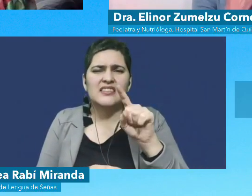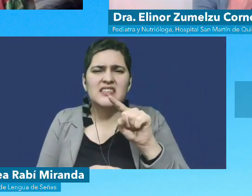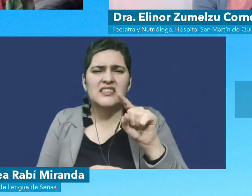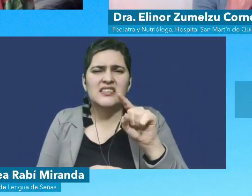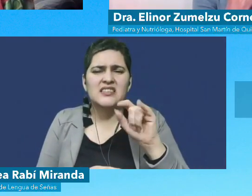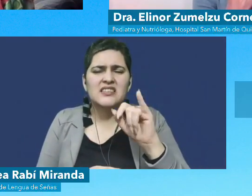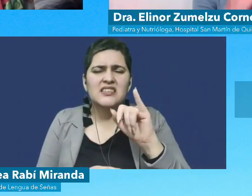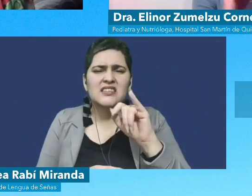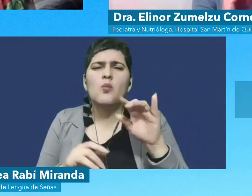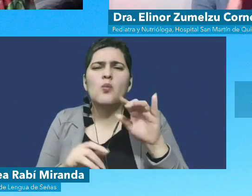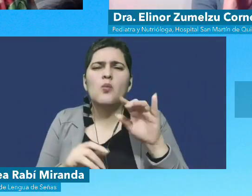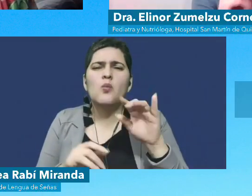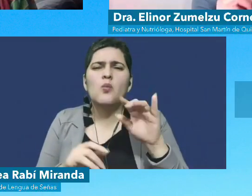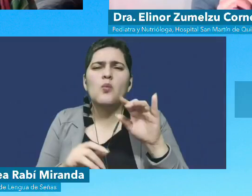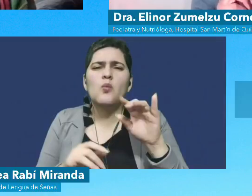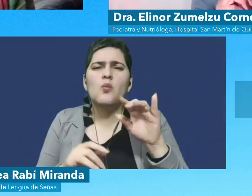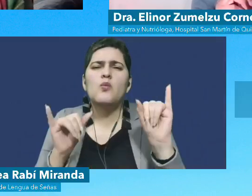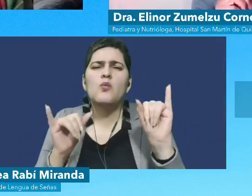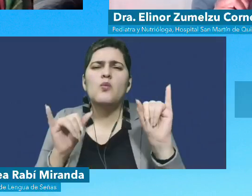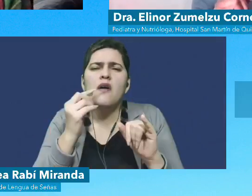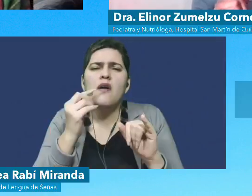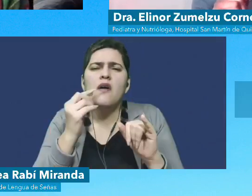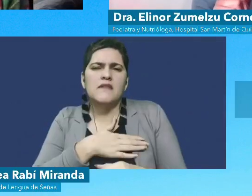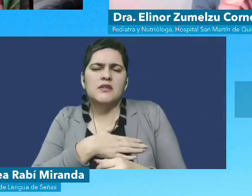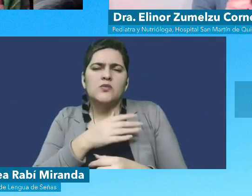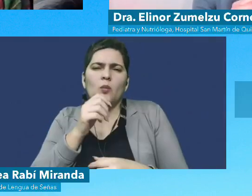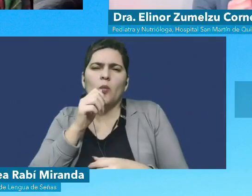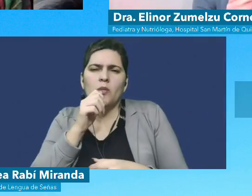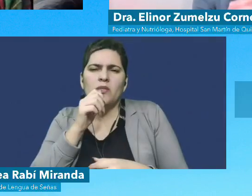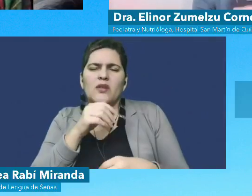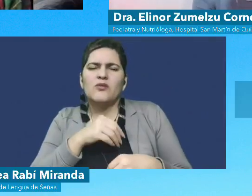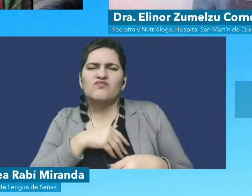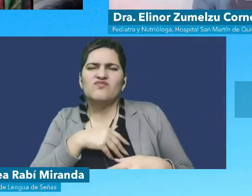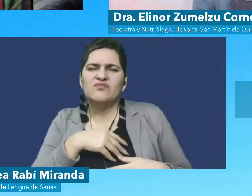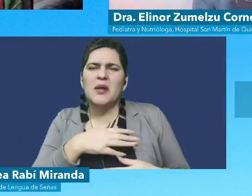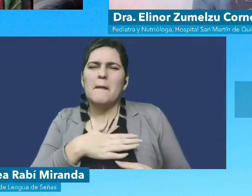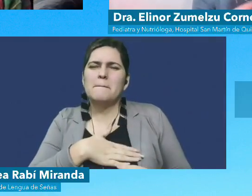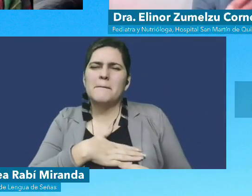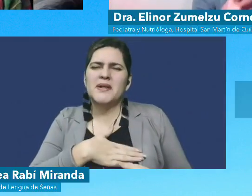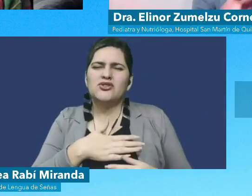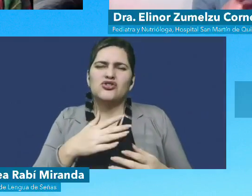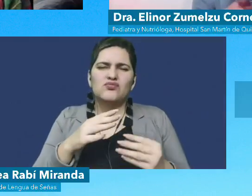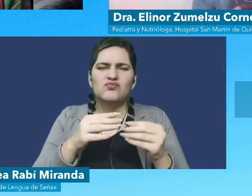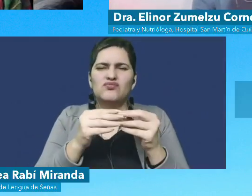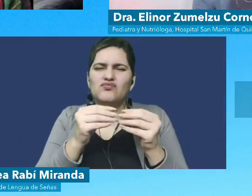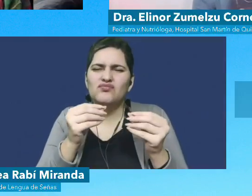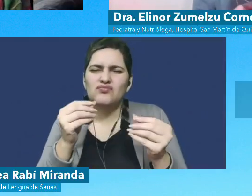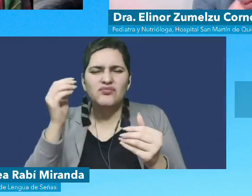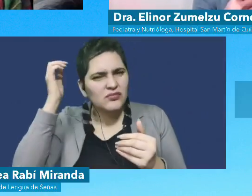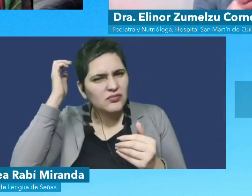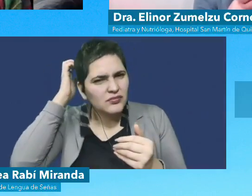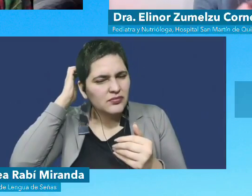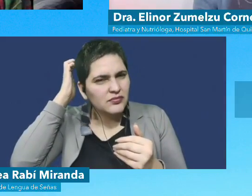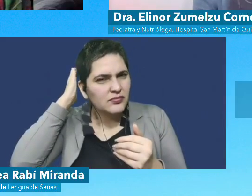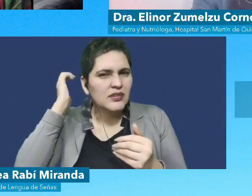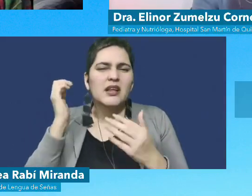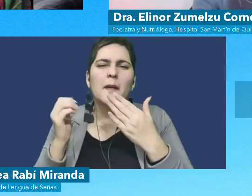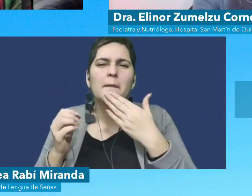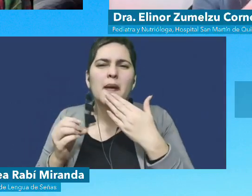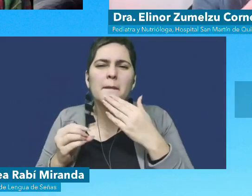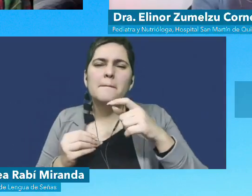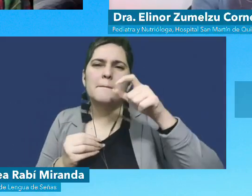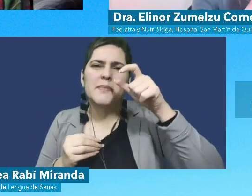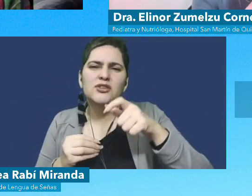humedad del pecho materno, las grietas en el pezón, y también personas que son susceptibles, que